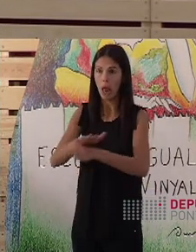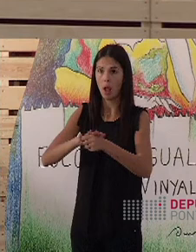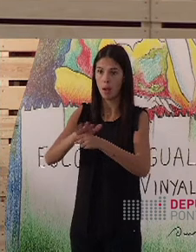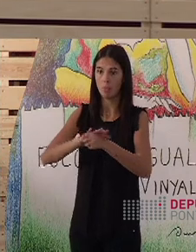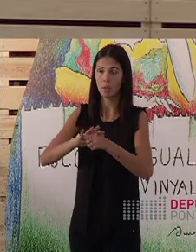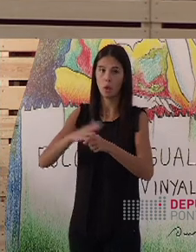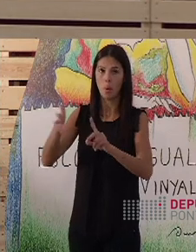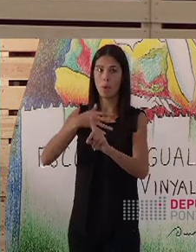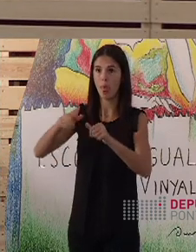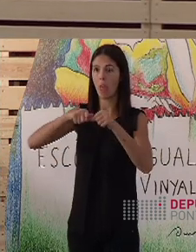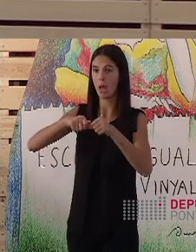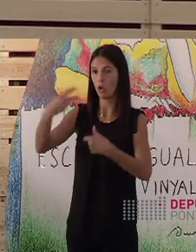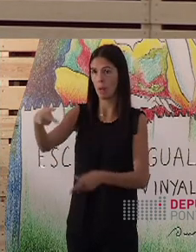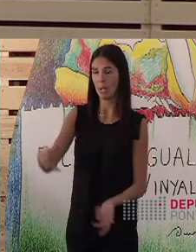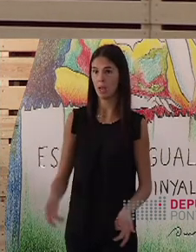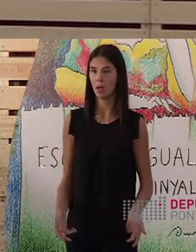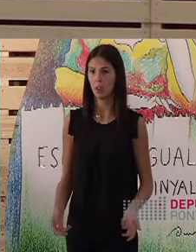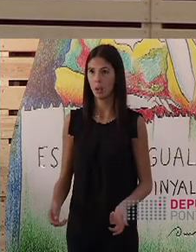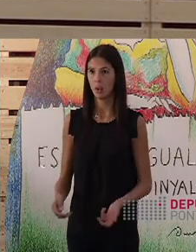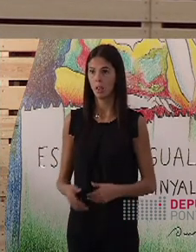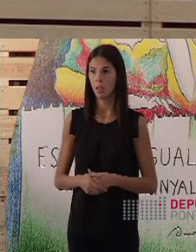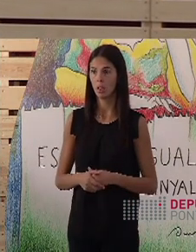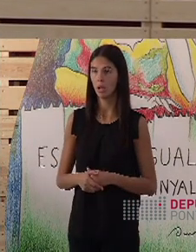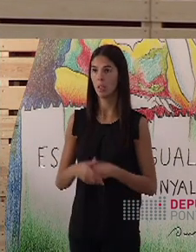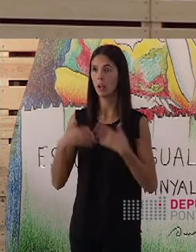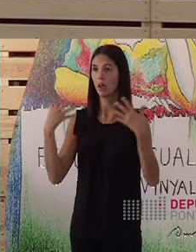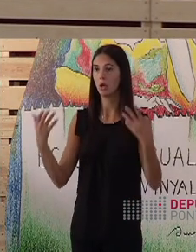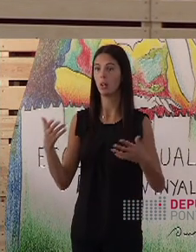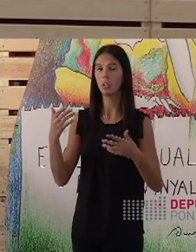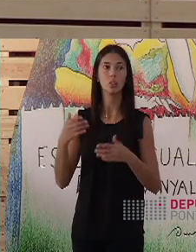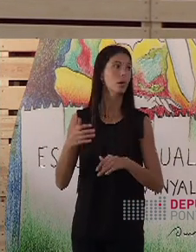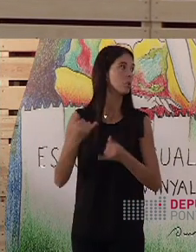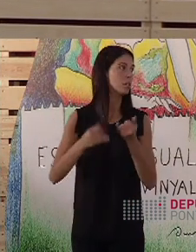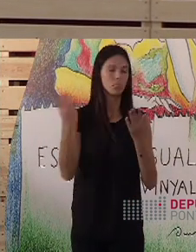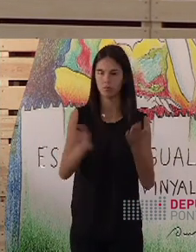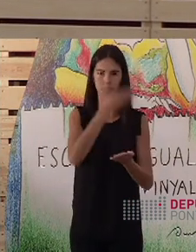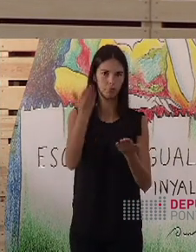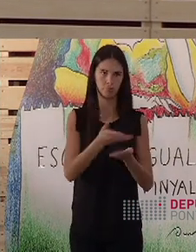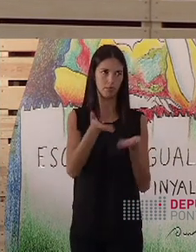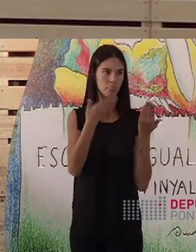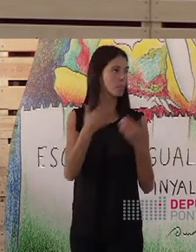dicir que non vou pasar por alto